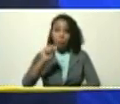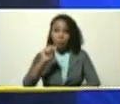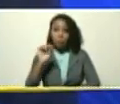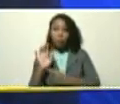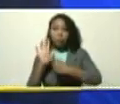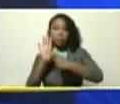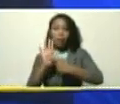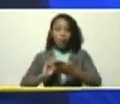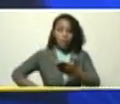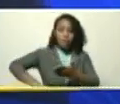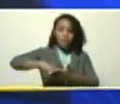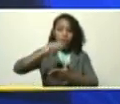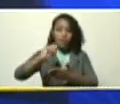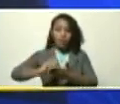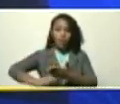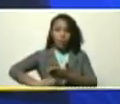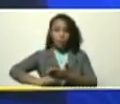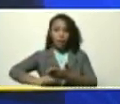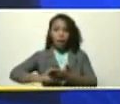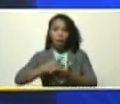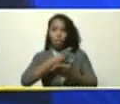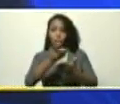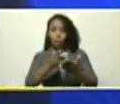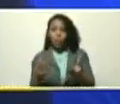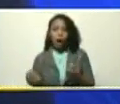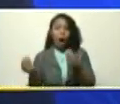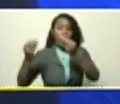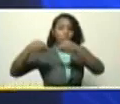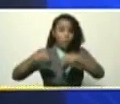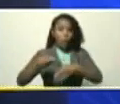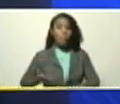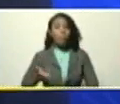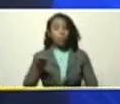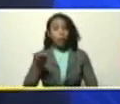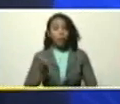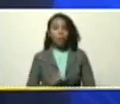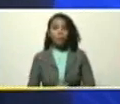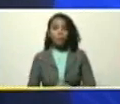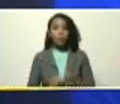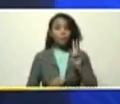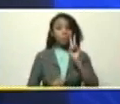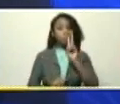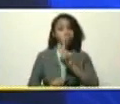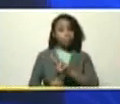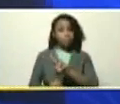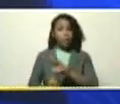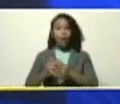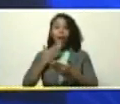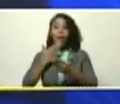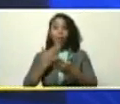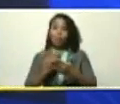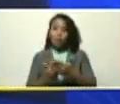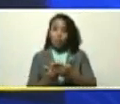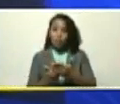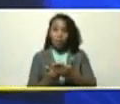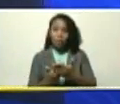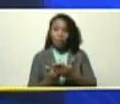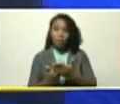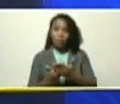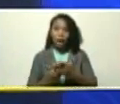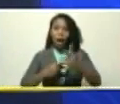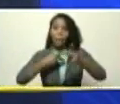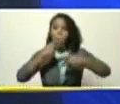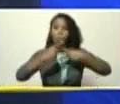destacamos la firma del acuerdo muy importante. Vemos que gracias a la política